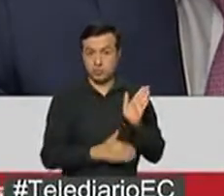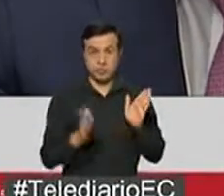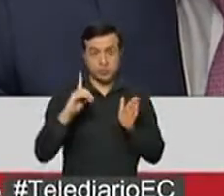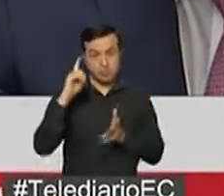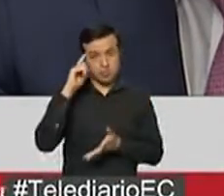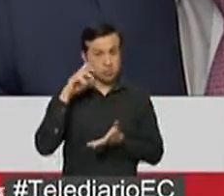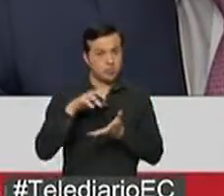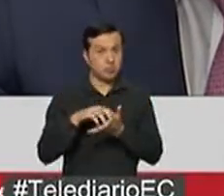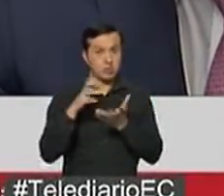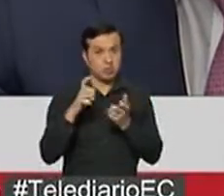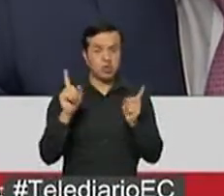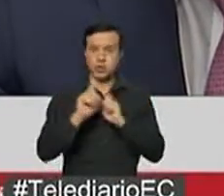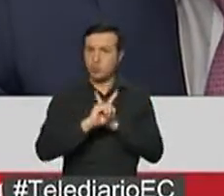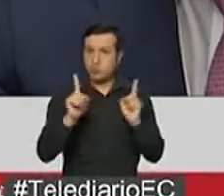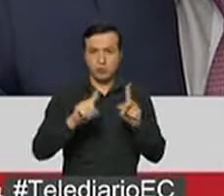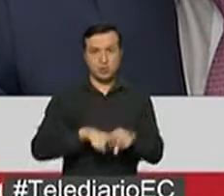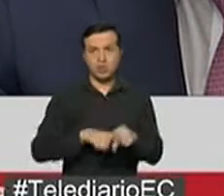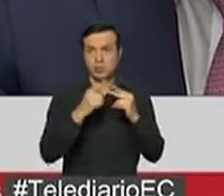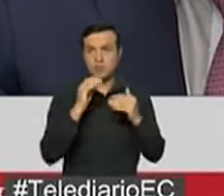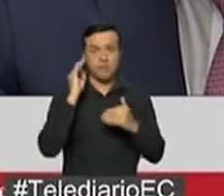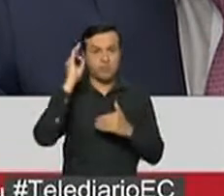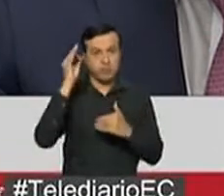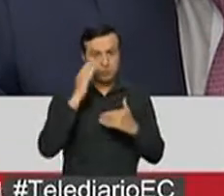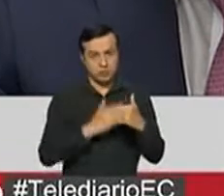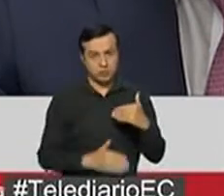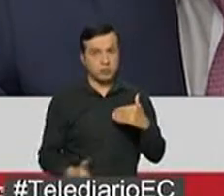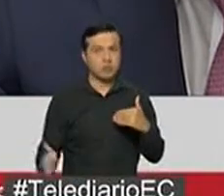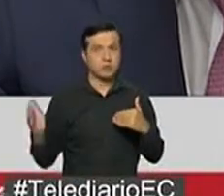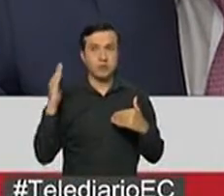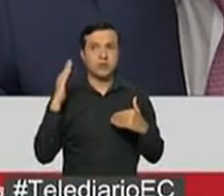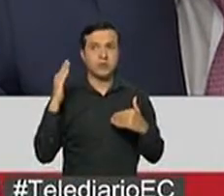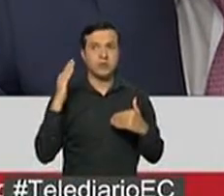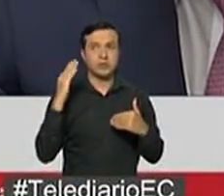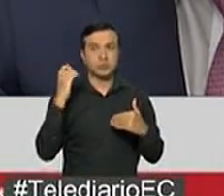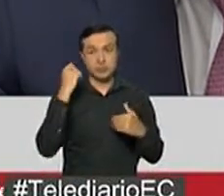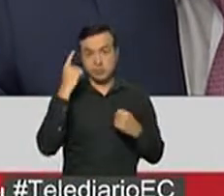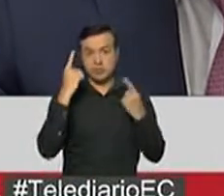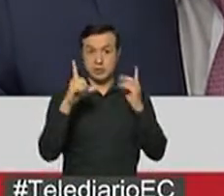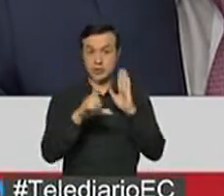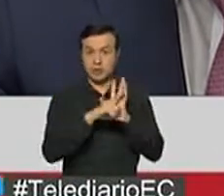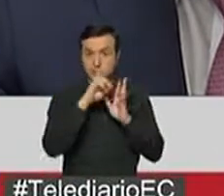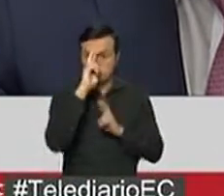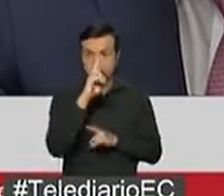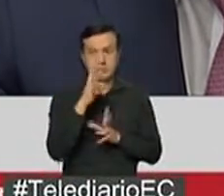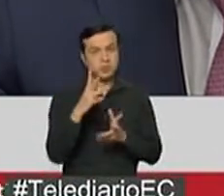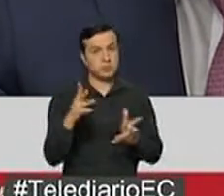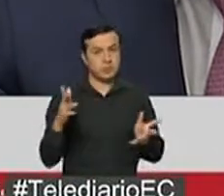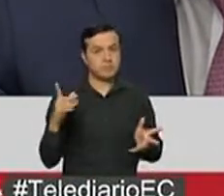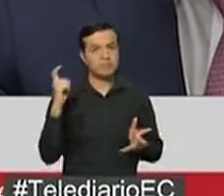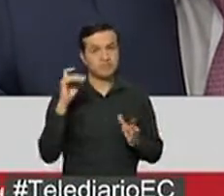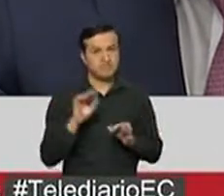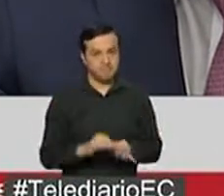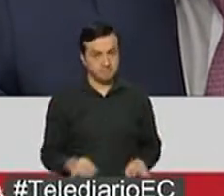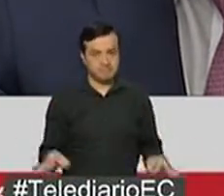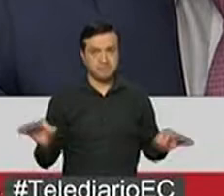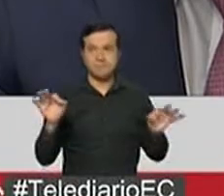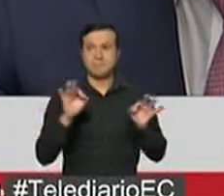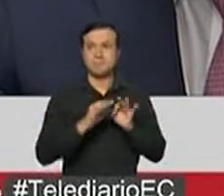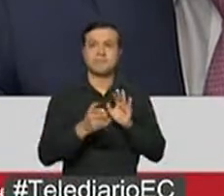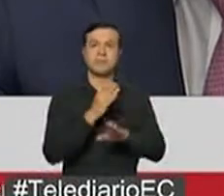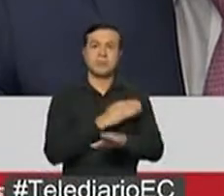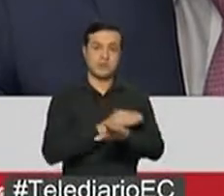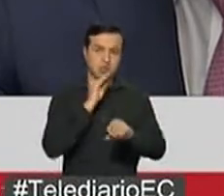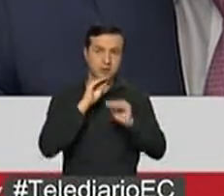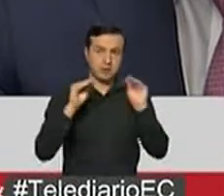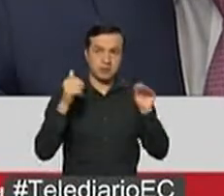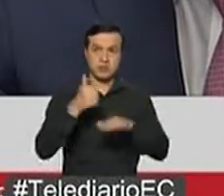nacional sino que debía contarse a futuro eso crea una abierta seguridad jurídica y es necesario que obviamente lo advirtamos a la